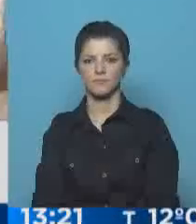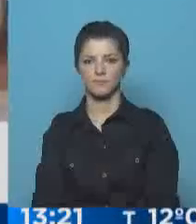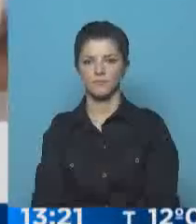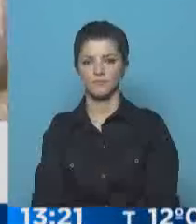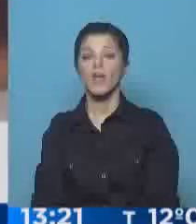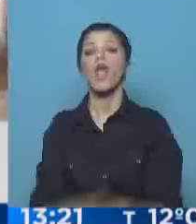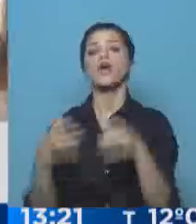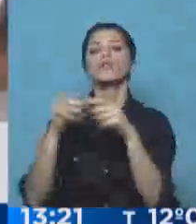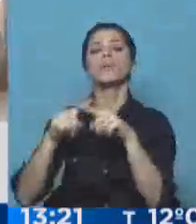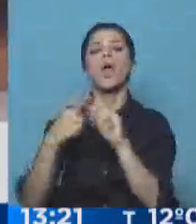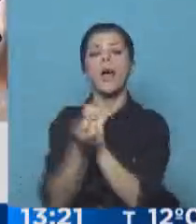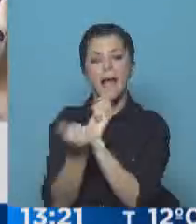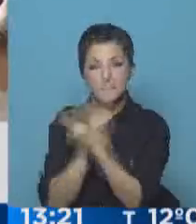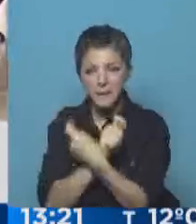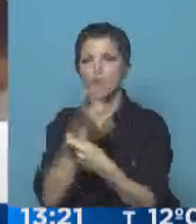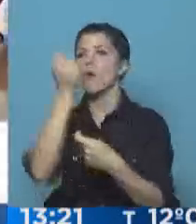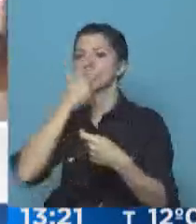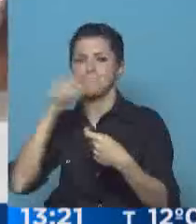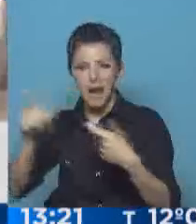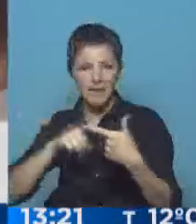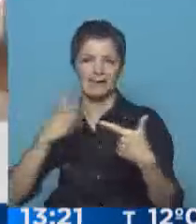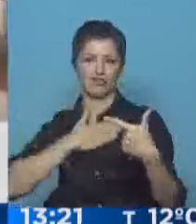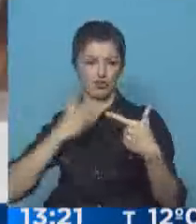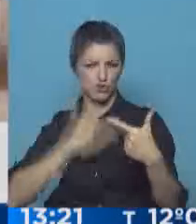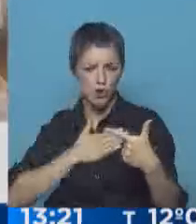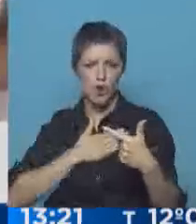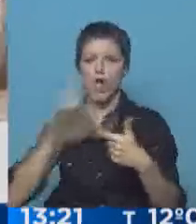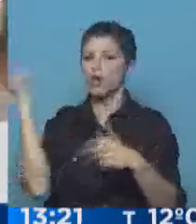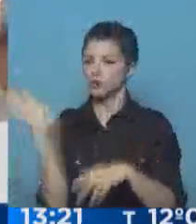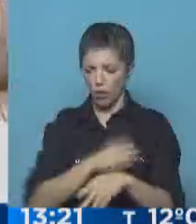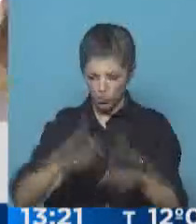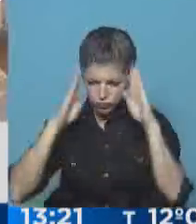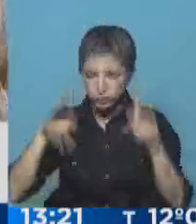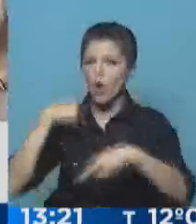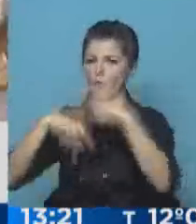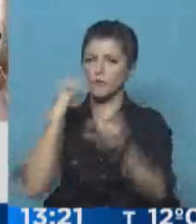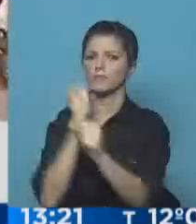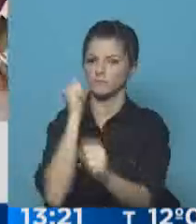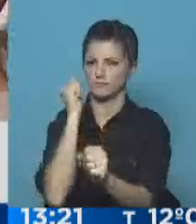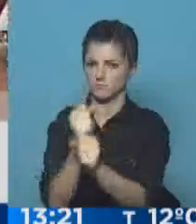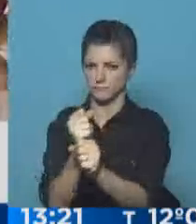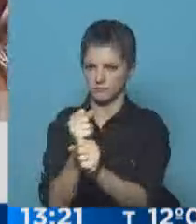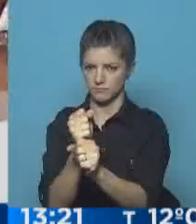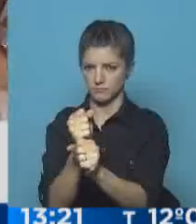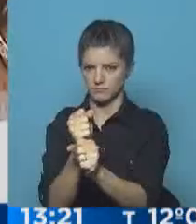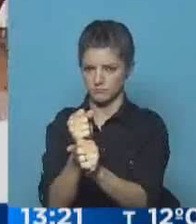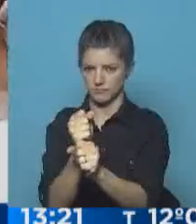Cambiemos, Mauricio, yo no nos vamos a dar por vencidos.